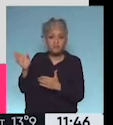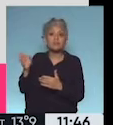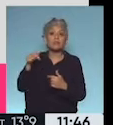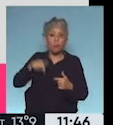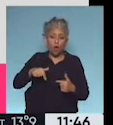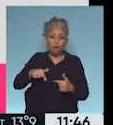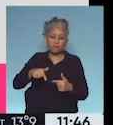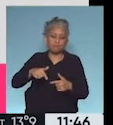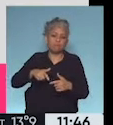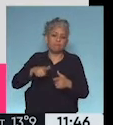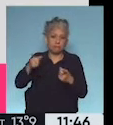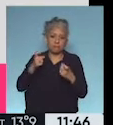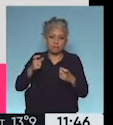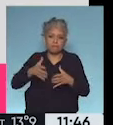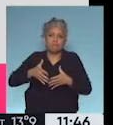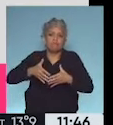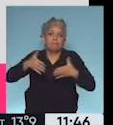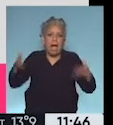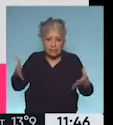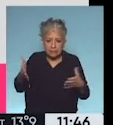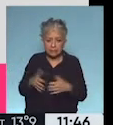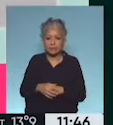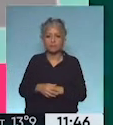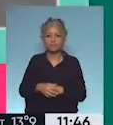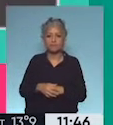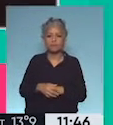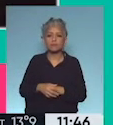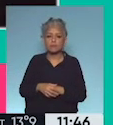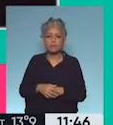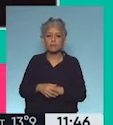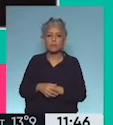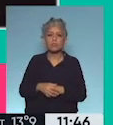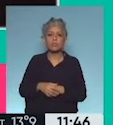se agranda más aún más. Sí. Y encima sí.